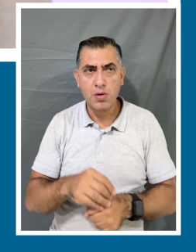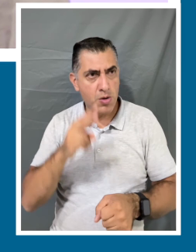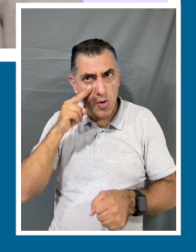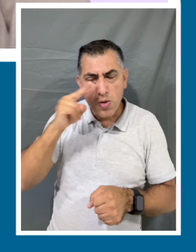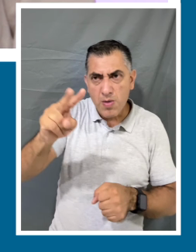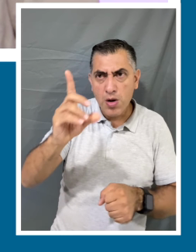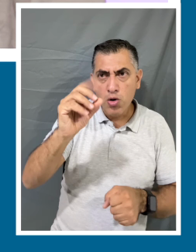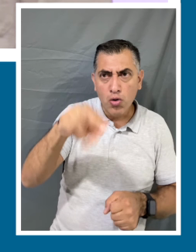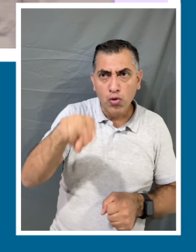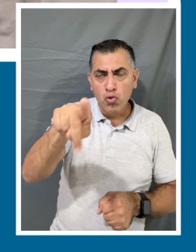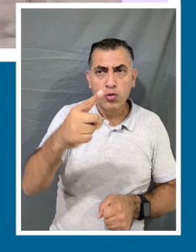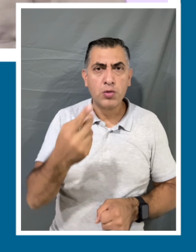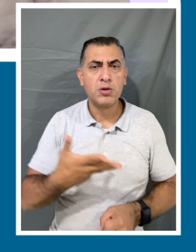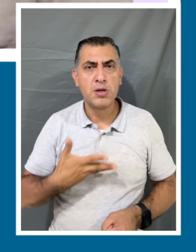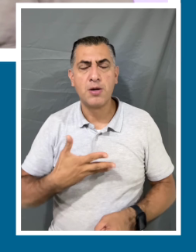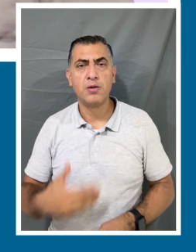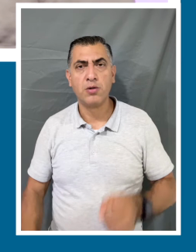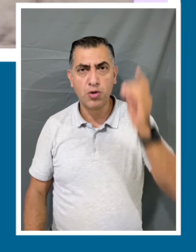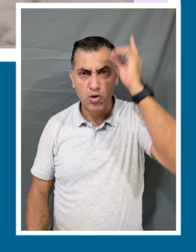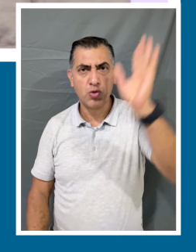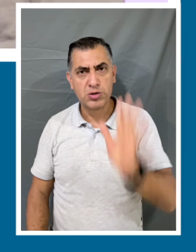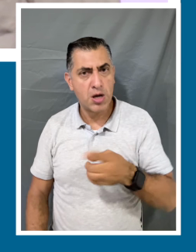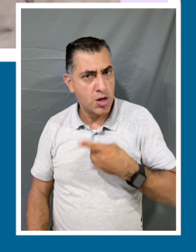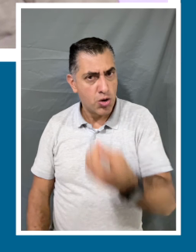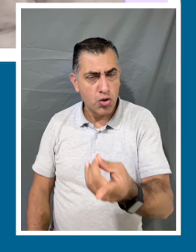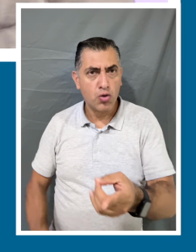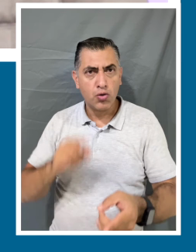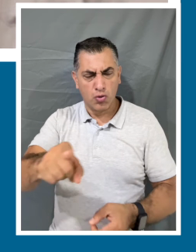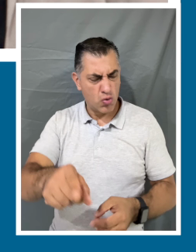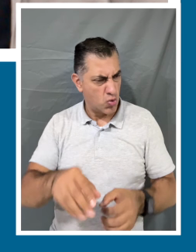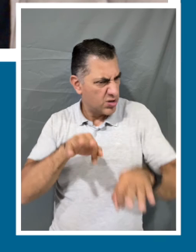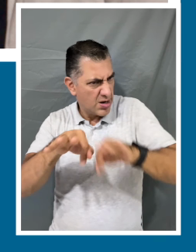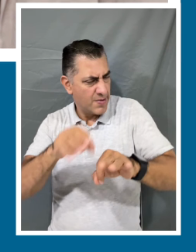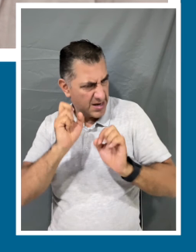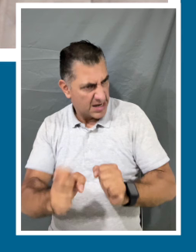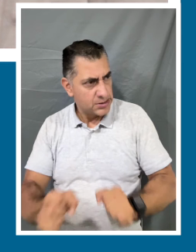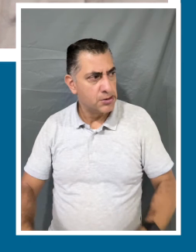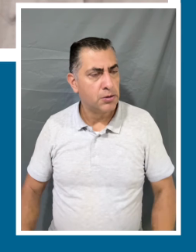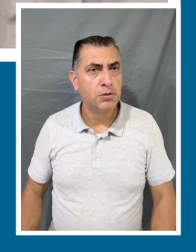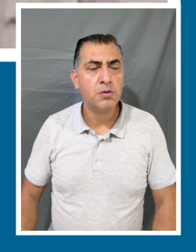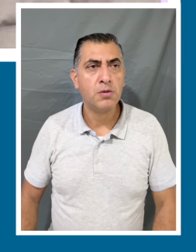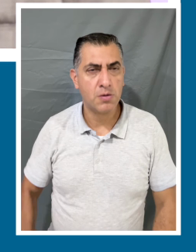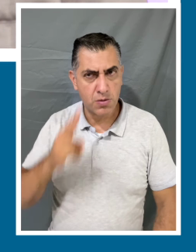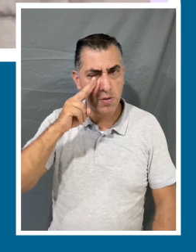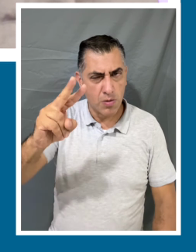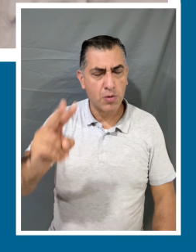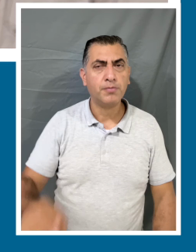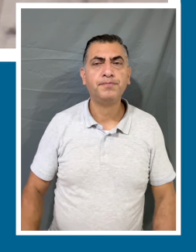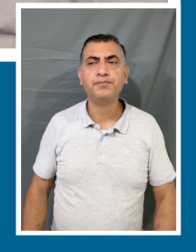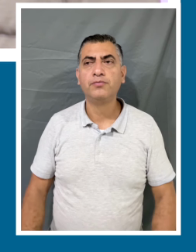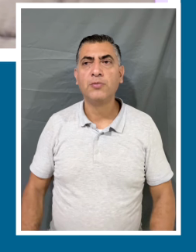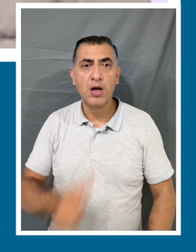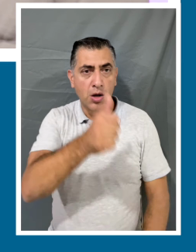identificando el don o los dones que Dios nos ha dado sé proactivo en identificar tu Don Fíjate lo que dice esto